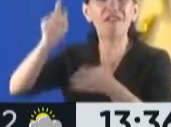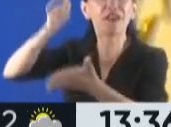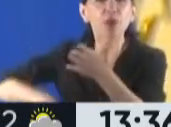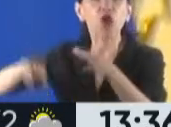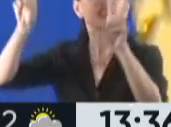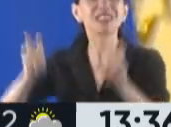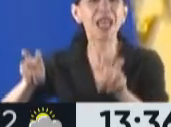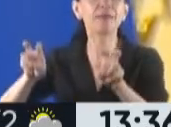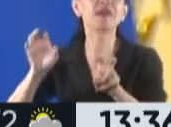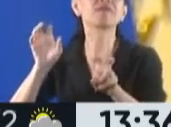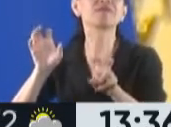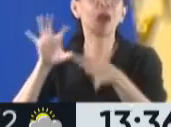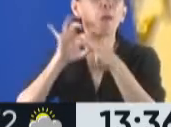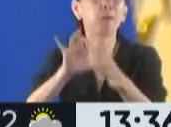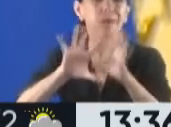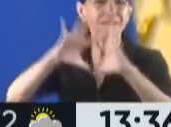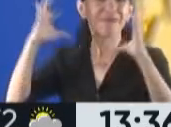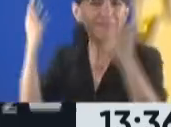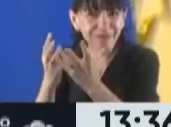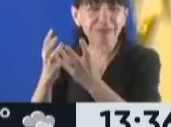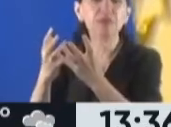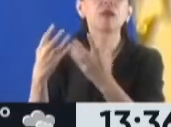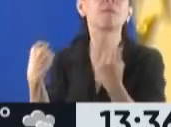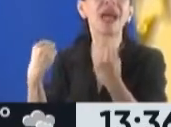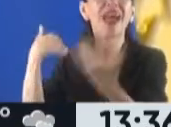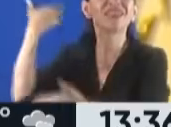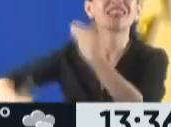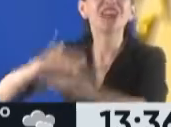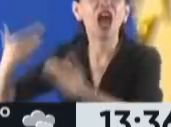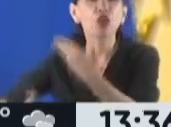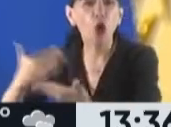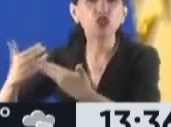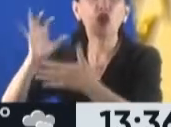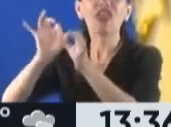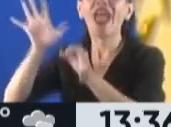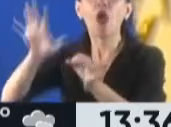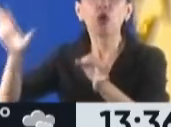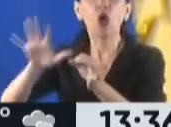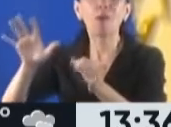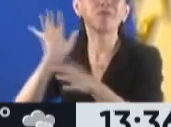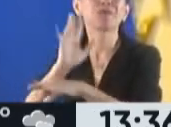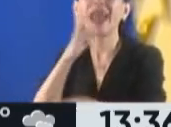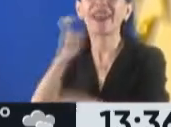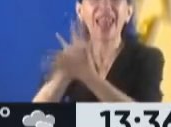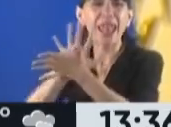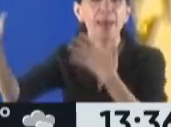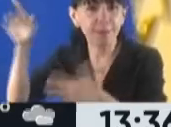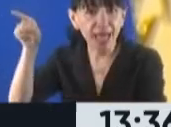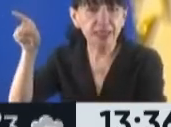condiciones de desarrollo europeo, un desarrollo más limpio, pero que